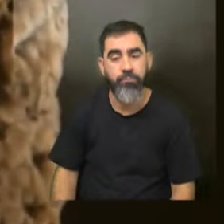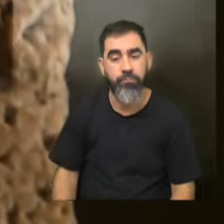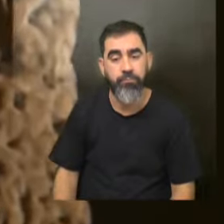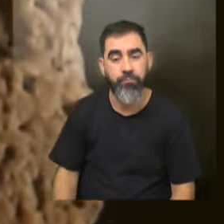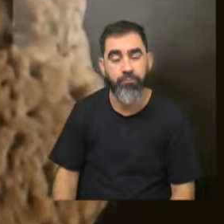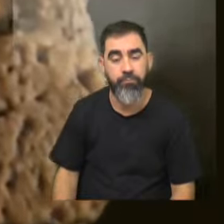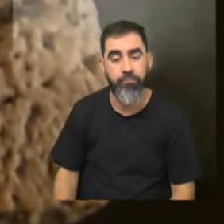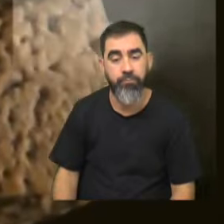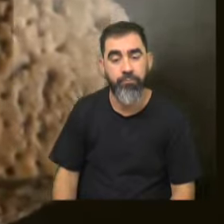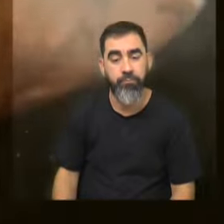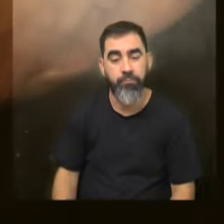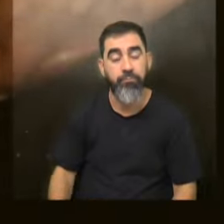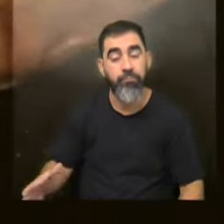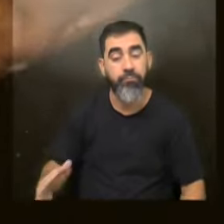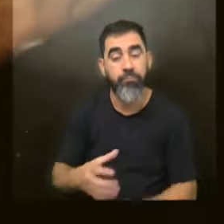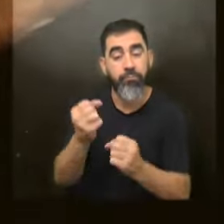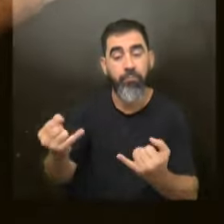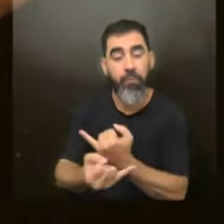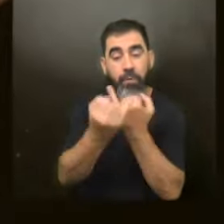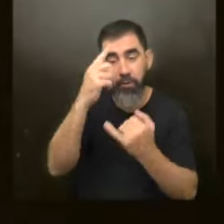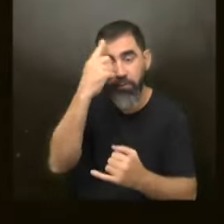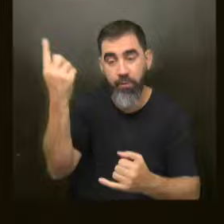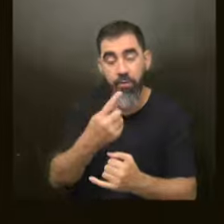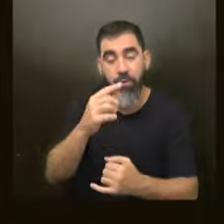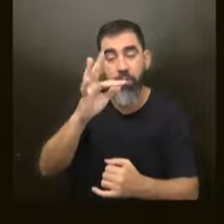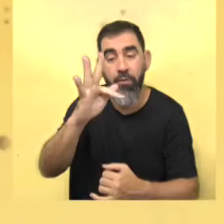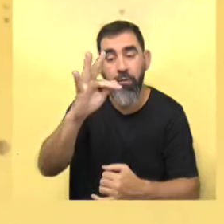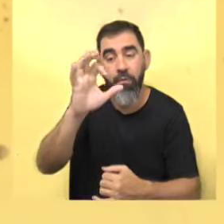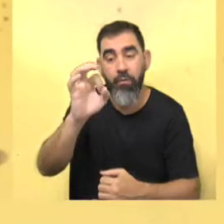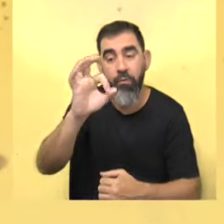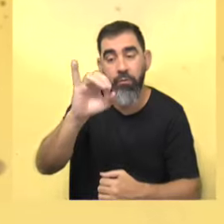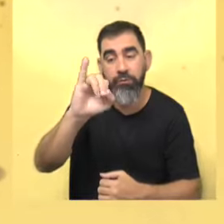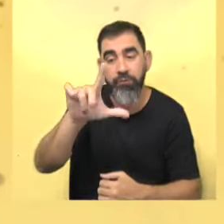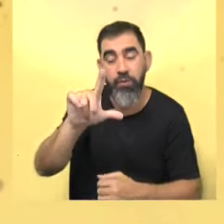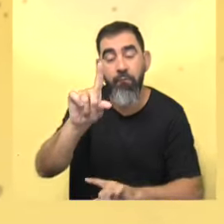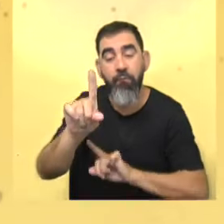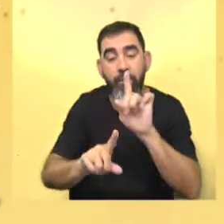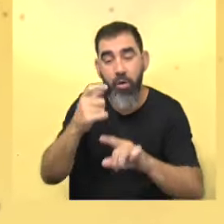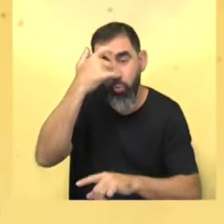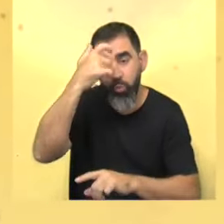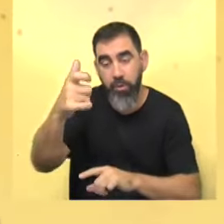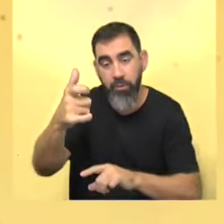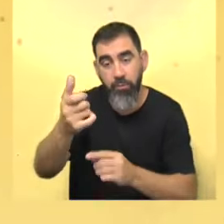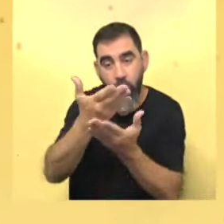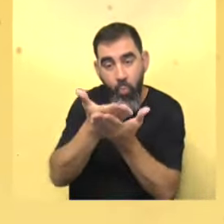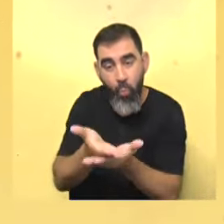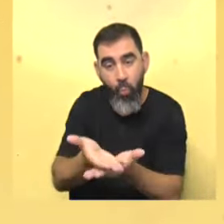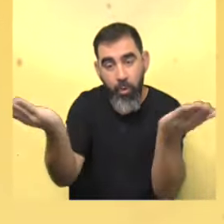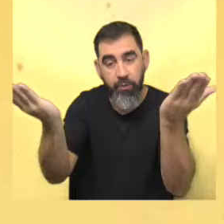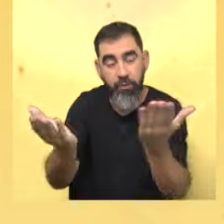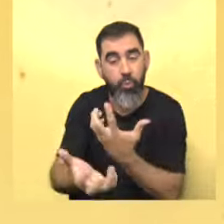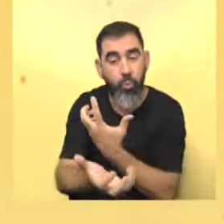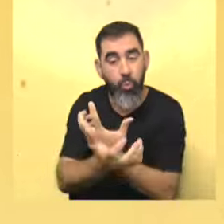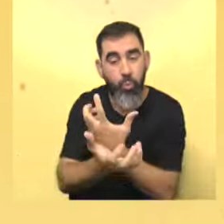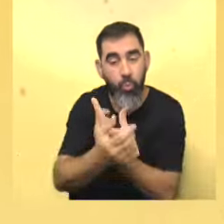En el marco de la celebración del Día Internacional de los Fósiles, la Facultad de Ciencias realizará una exhibición de restos